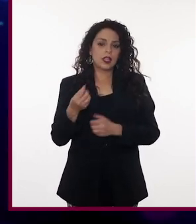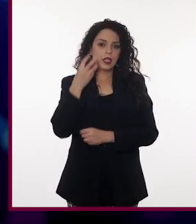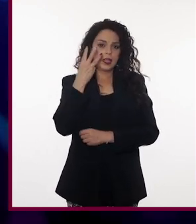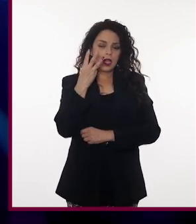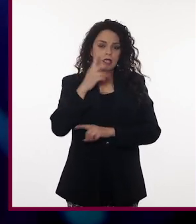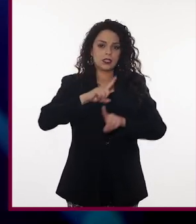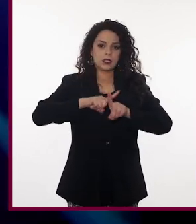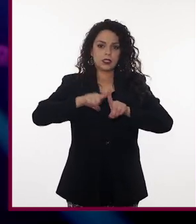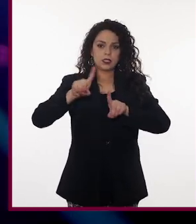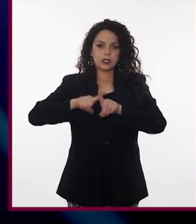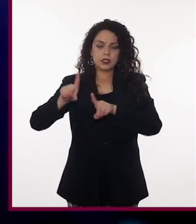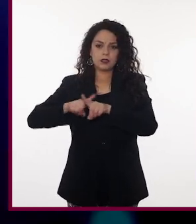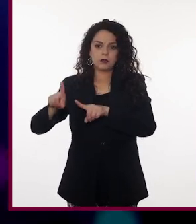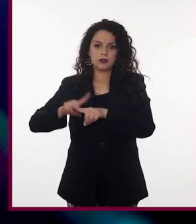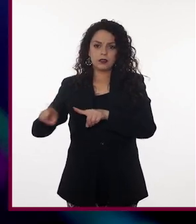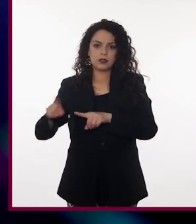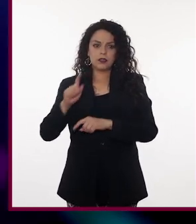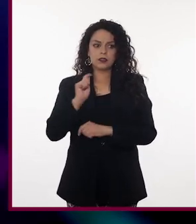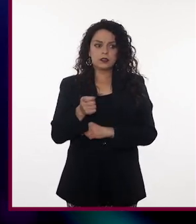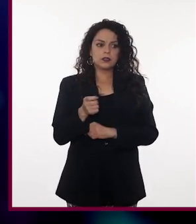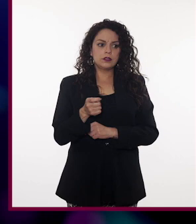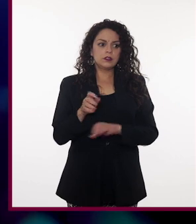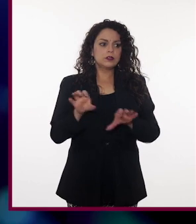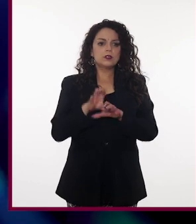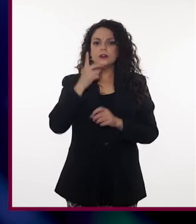tres distintas